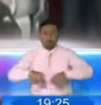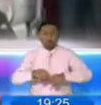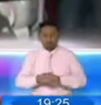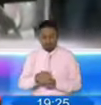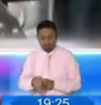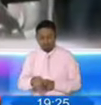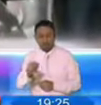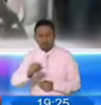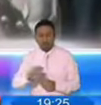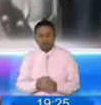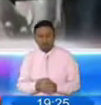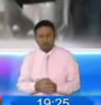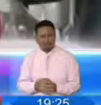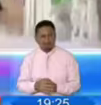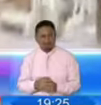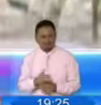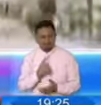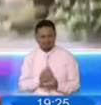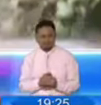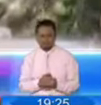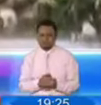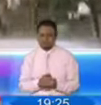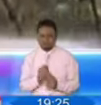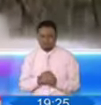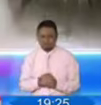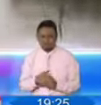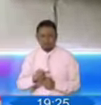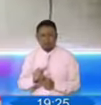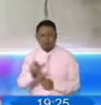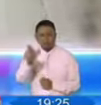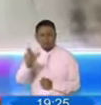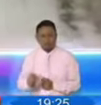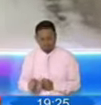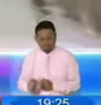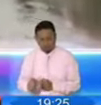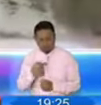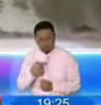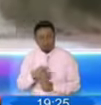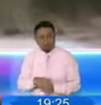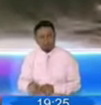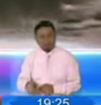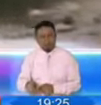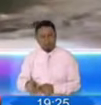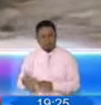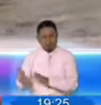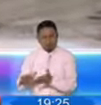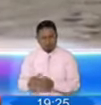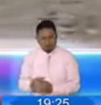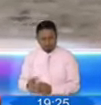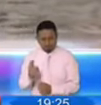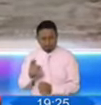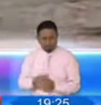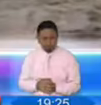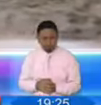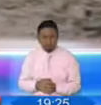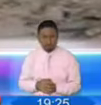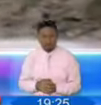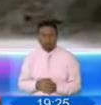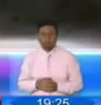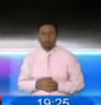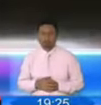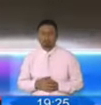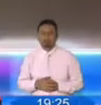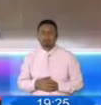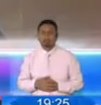que era algo difícil de creer, que otro ser humano pudiera tomar valentía para cometer un hecho de esta